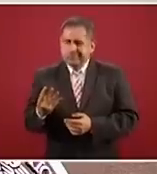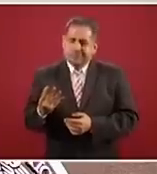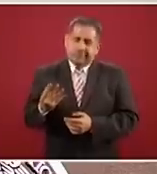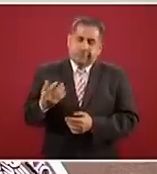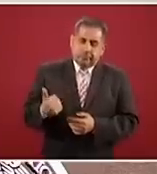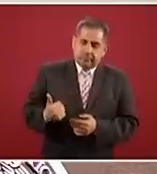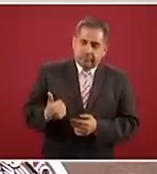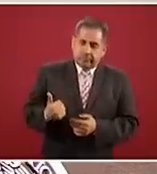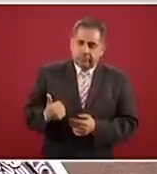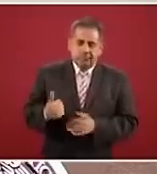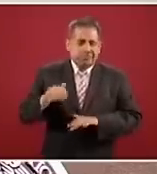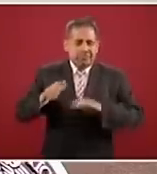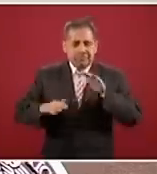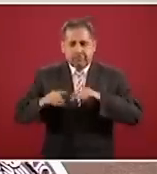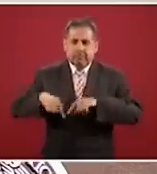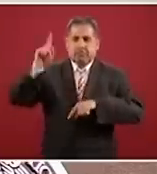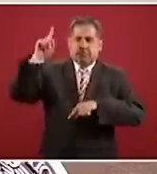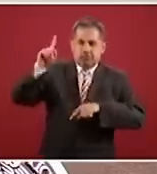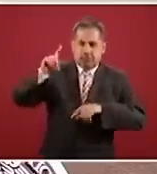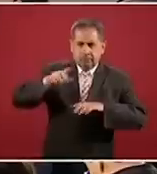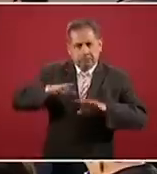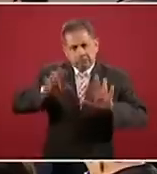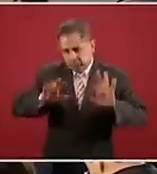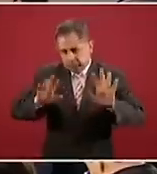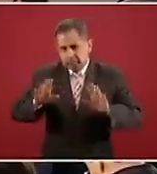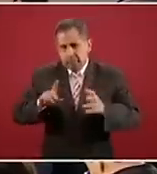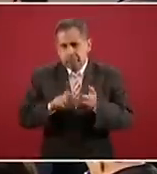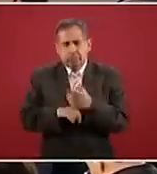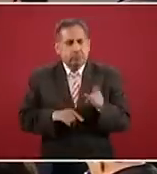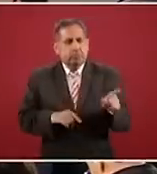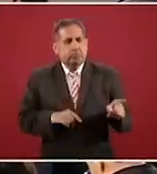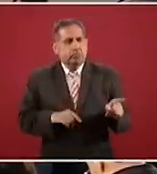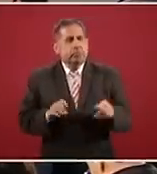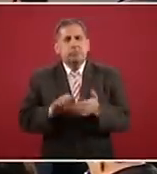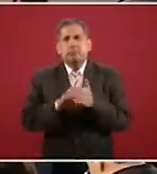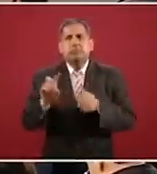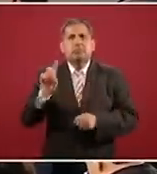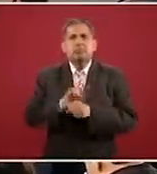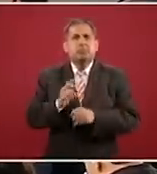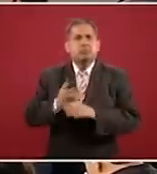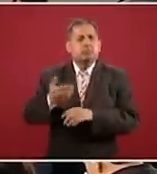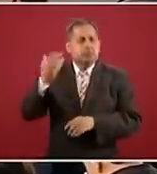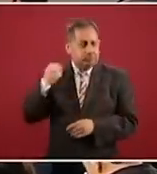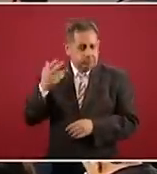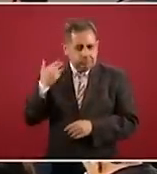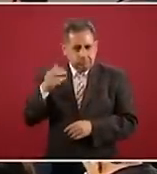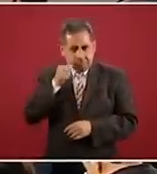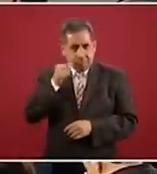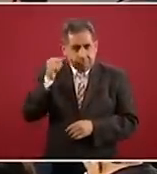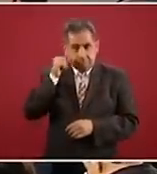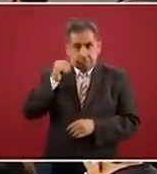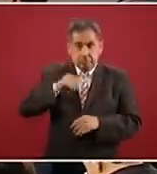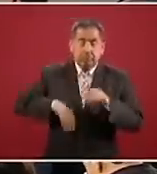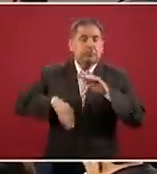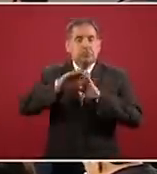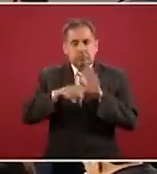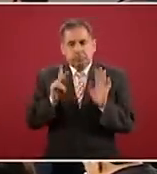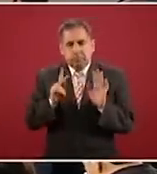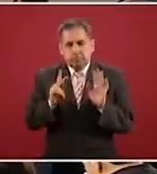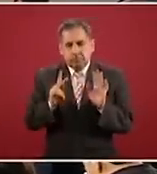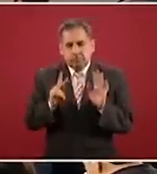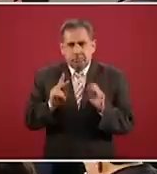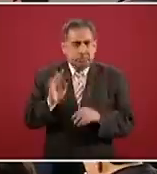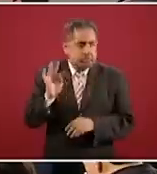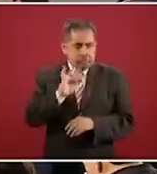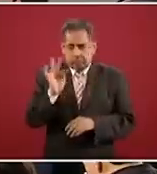3, 4, 5, 6 y a veces se dispara, como el día de ayer. Pero cualquiera